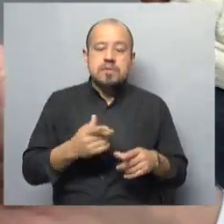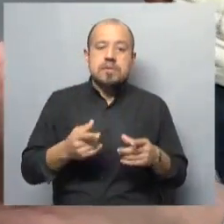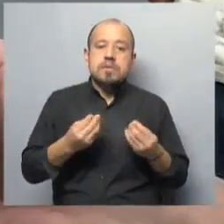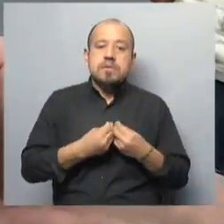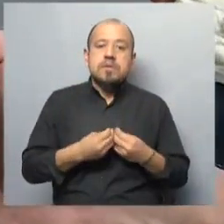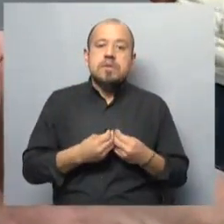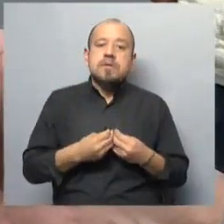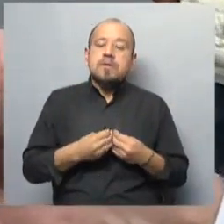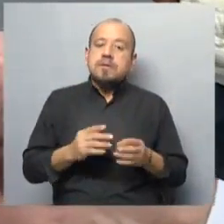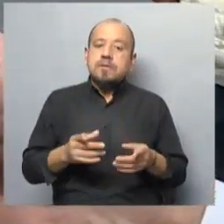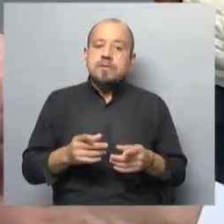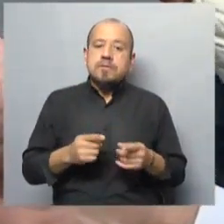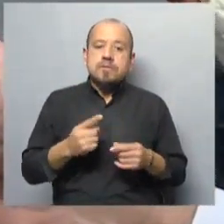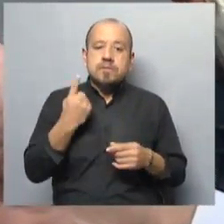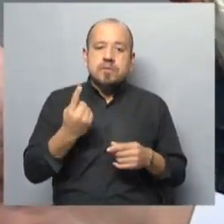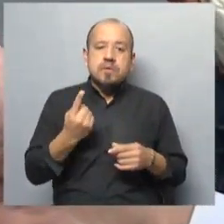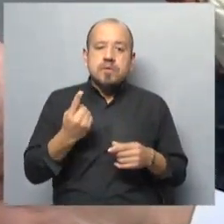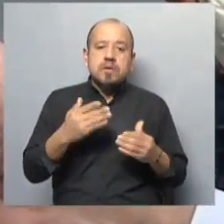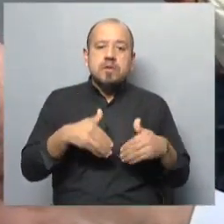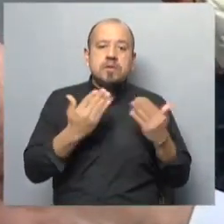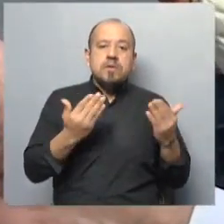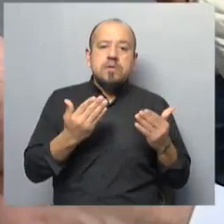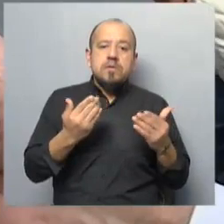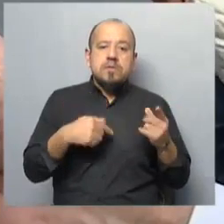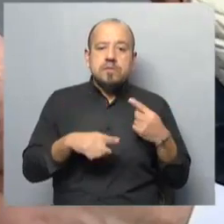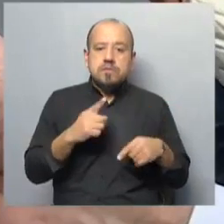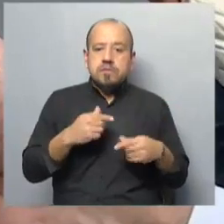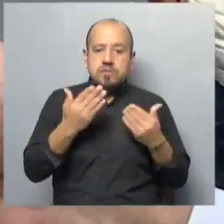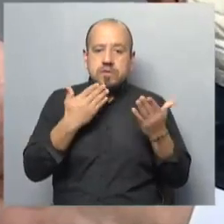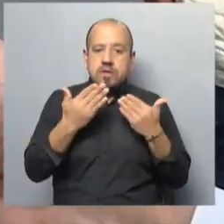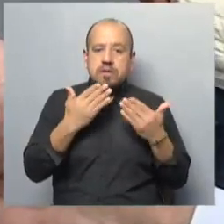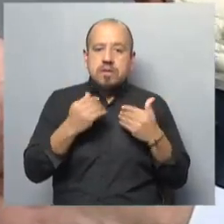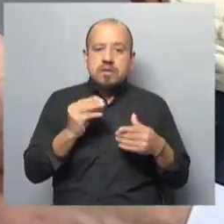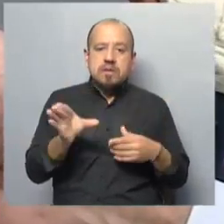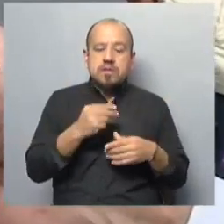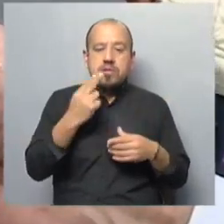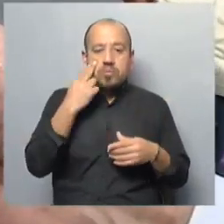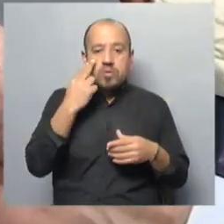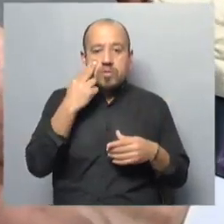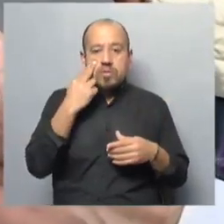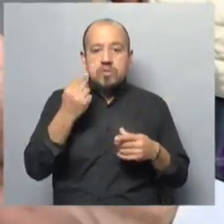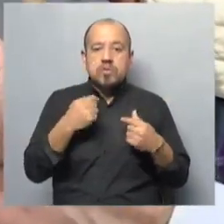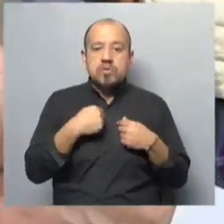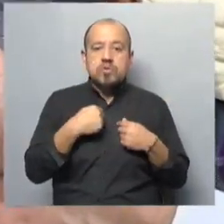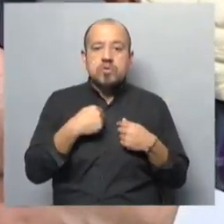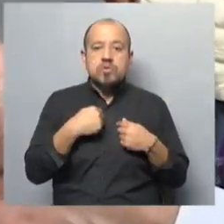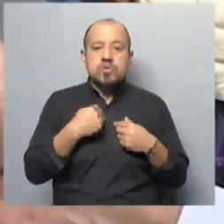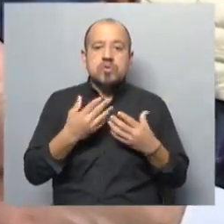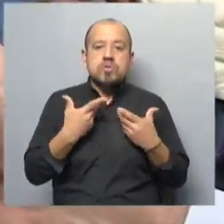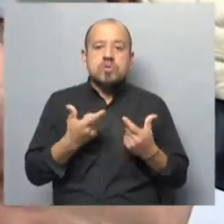tenemos que, por un caso que es muy grave, dejar de hablar de todo el problema. Nosotros estamos para